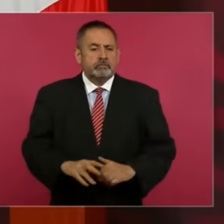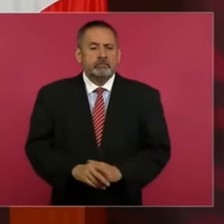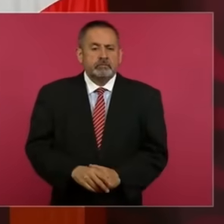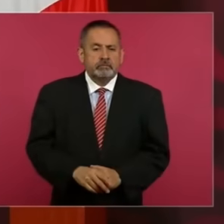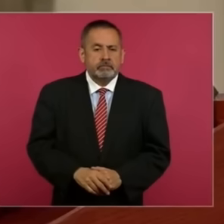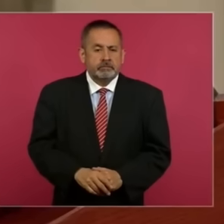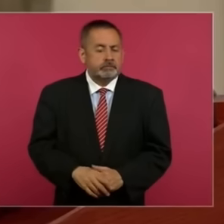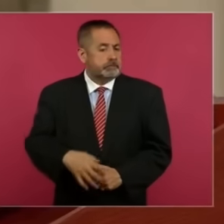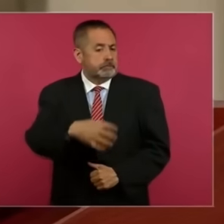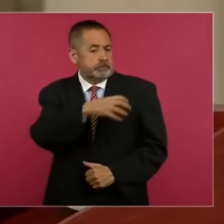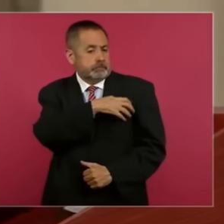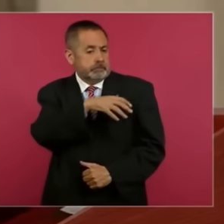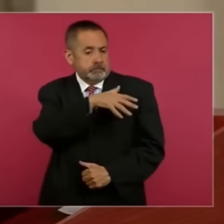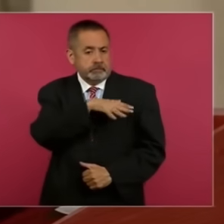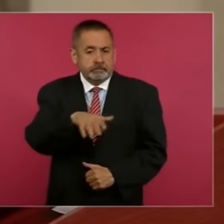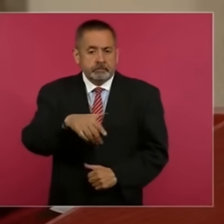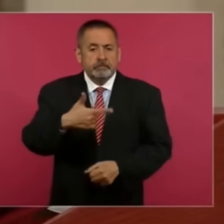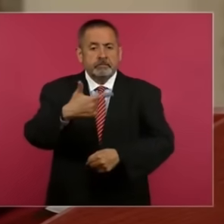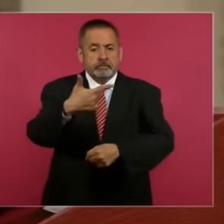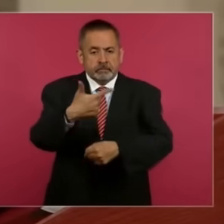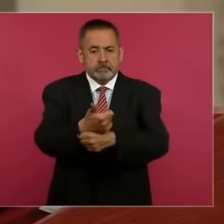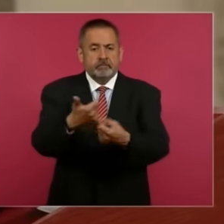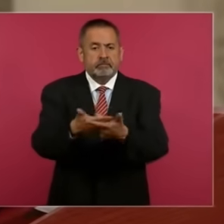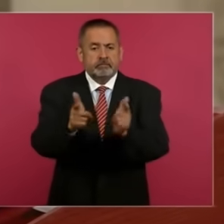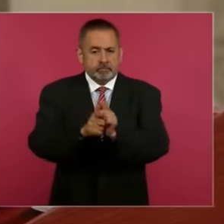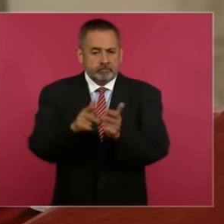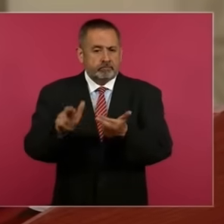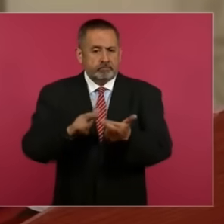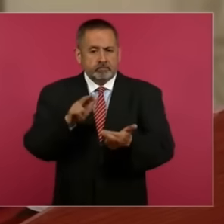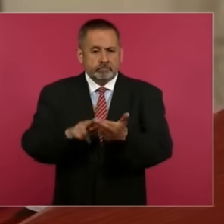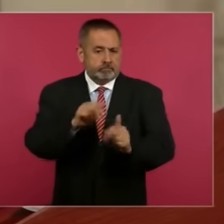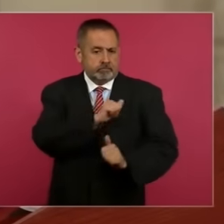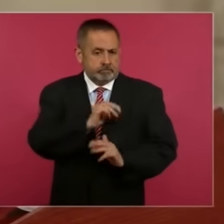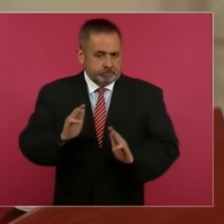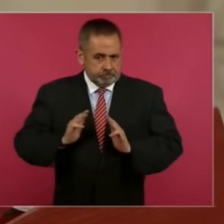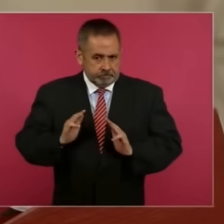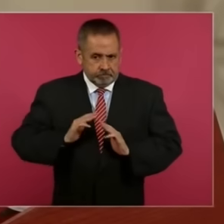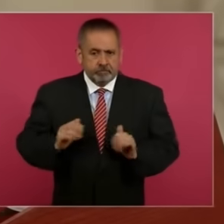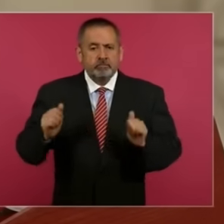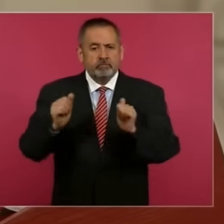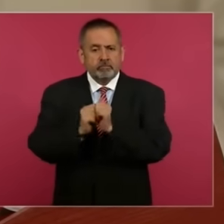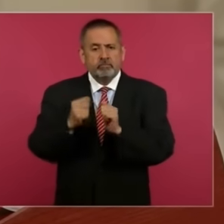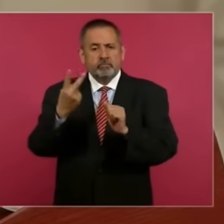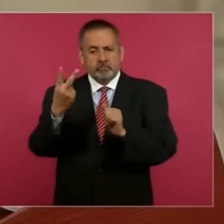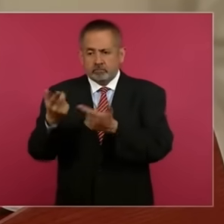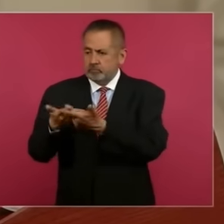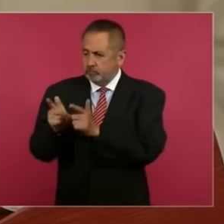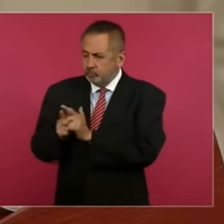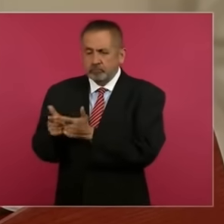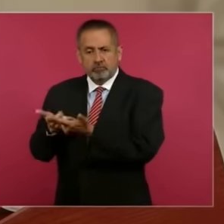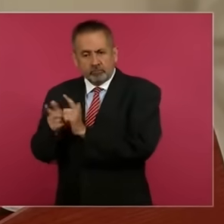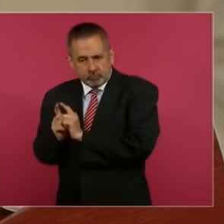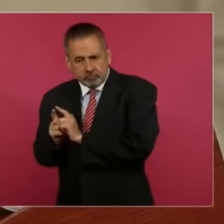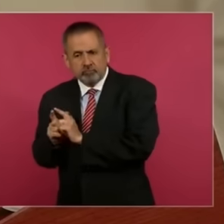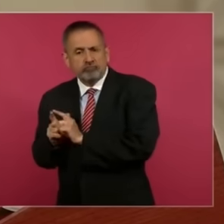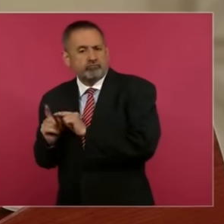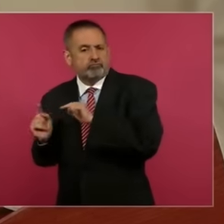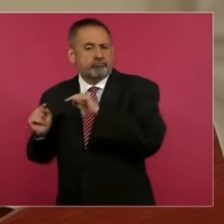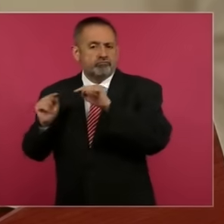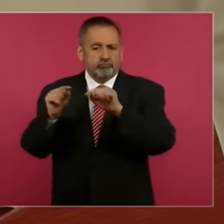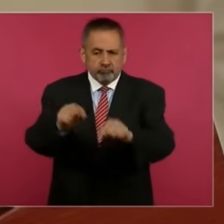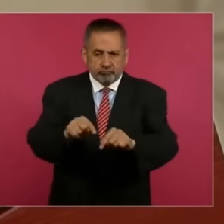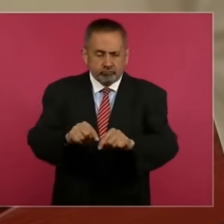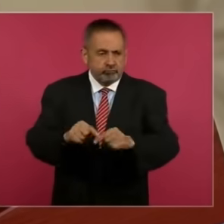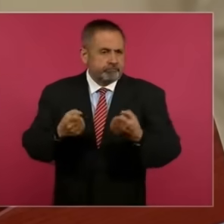El comandante de la séptima región militar, con dos agrupamientos, se trasladará